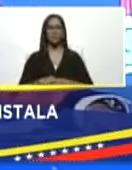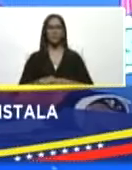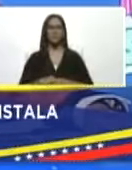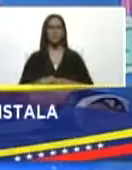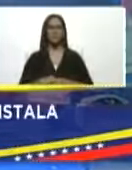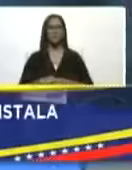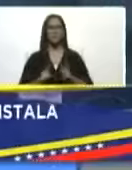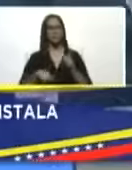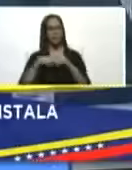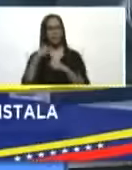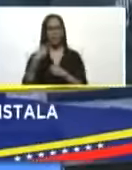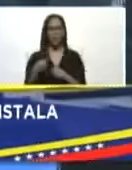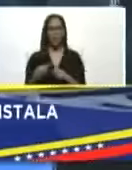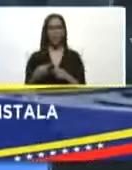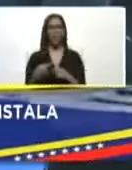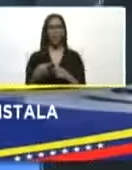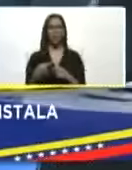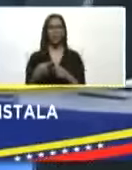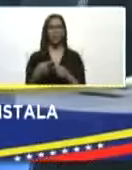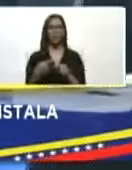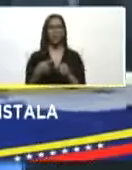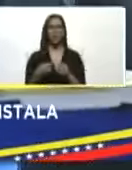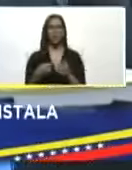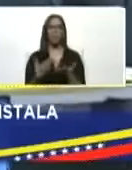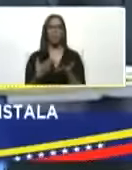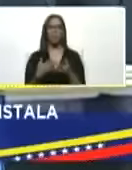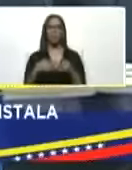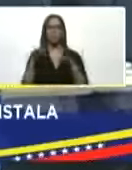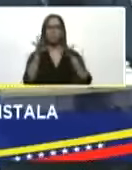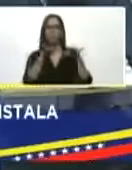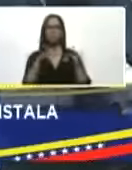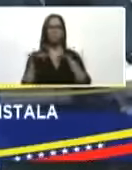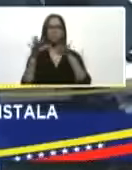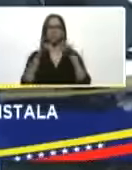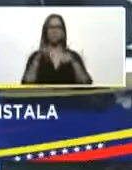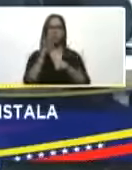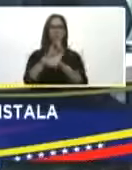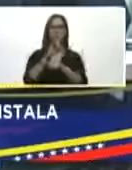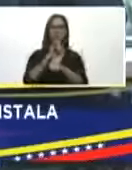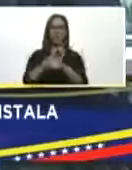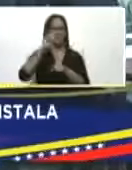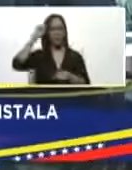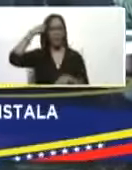Y luego, con ofertas engañosas, con mentiras, ¿recuerdan?